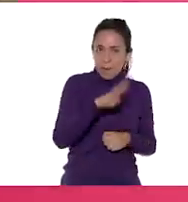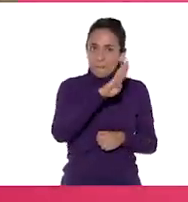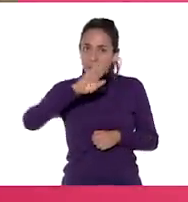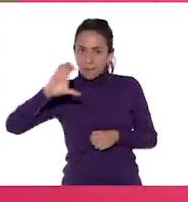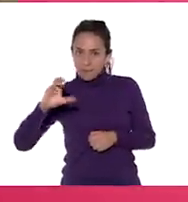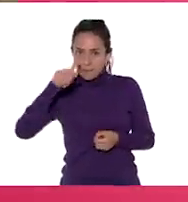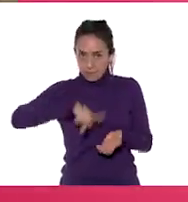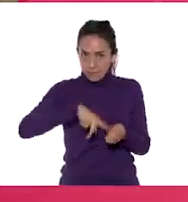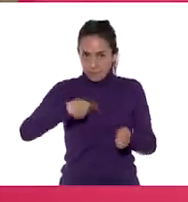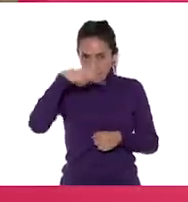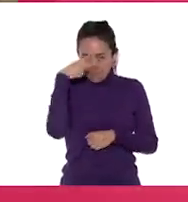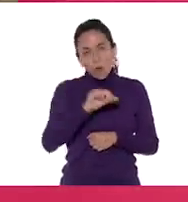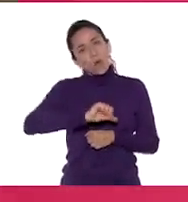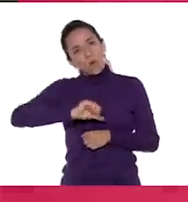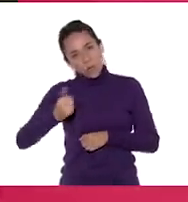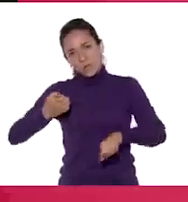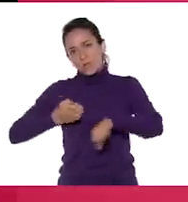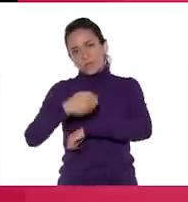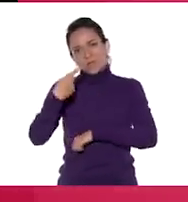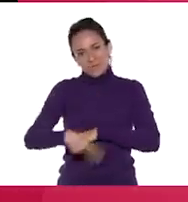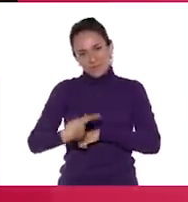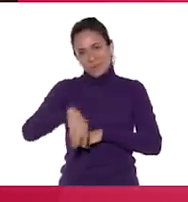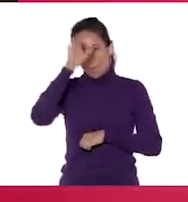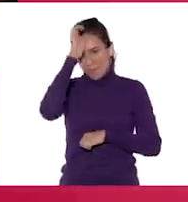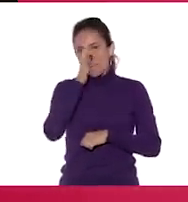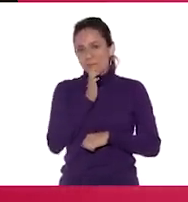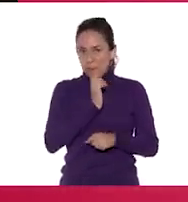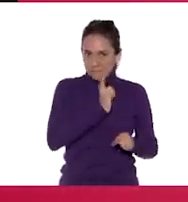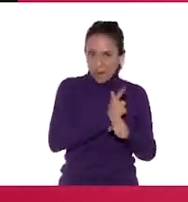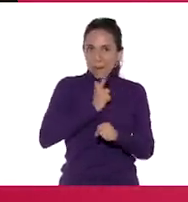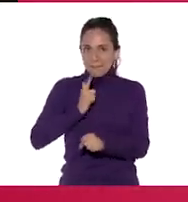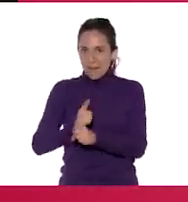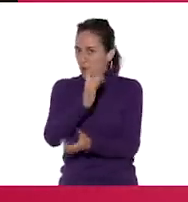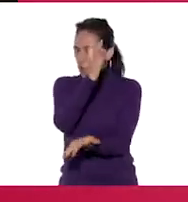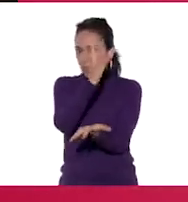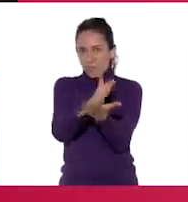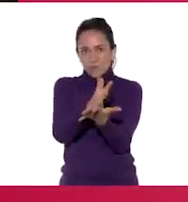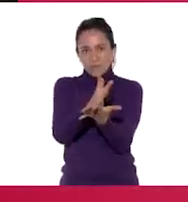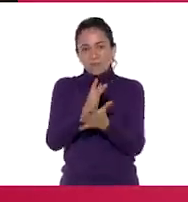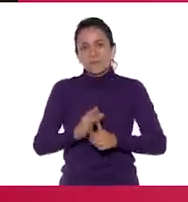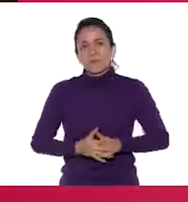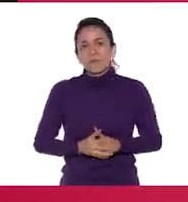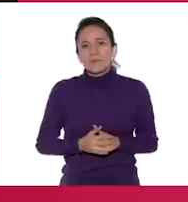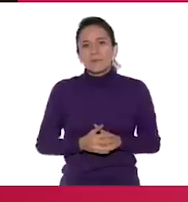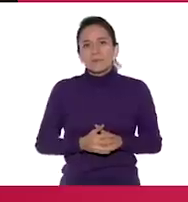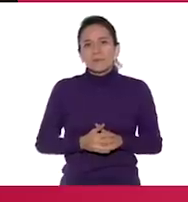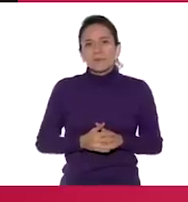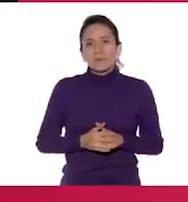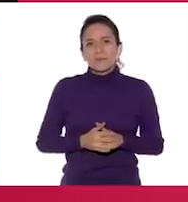y el otro es el estado de Coahuila, precisamente.